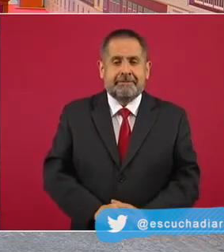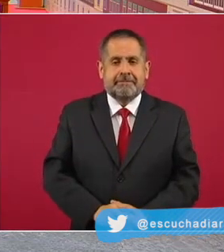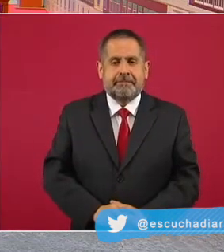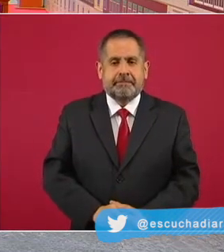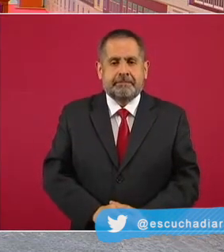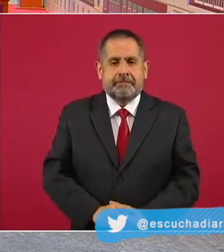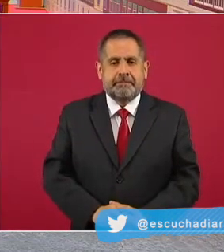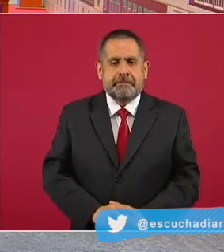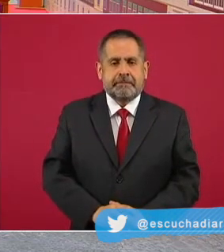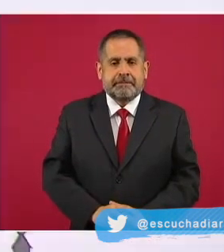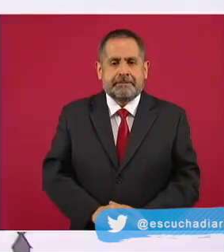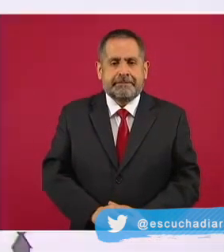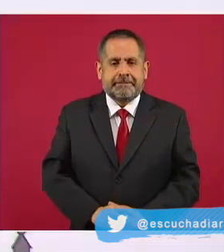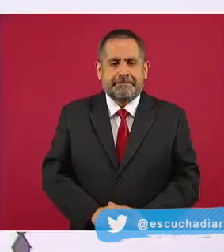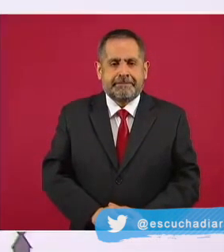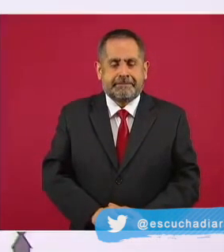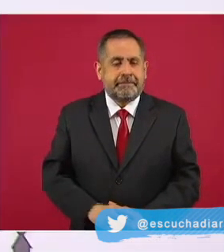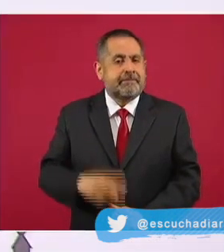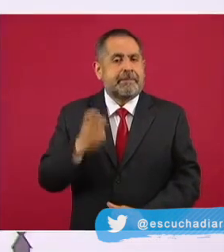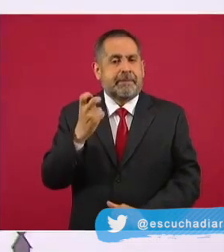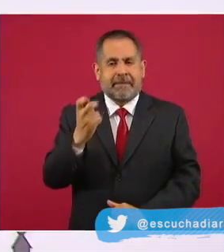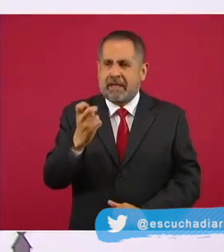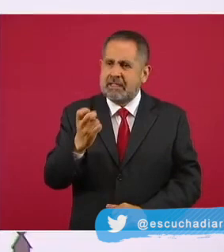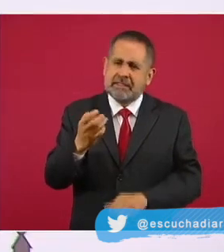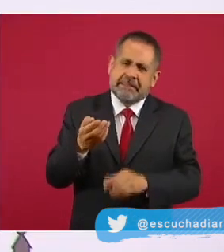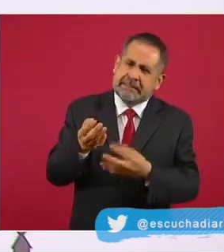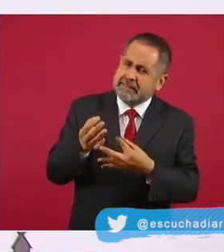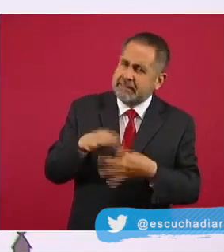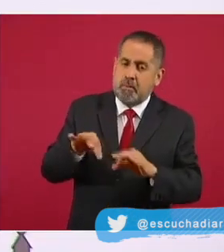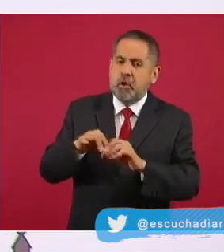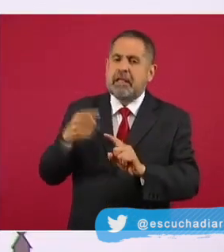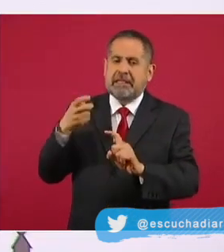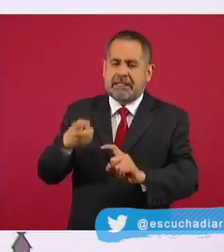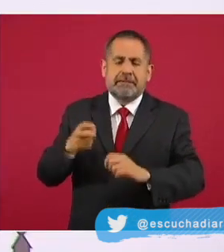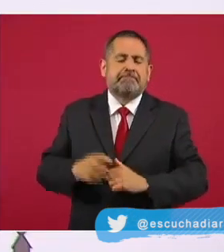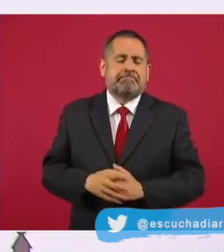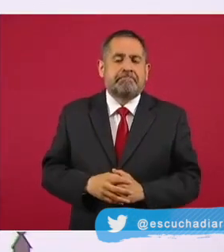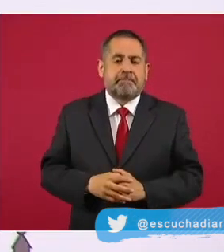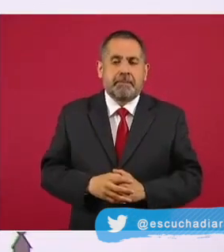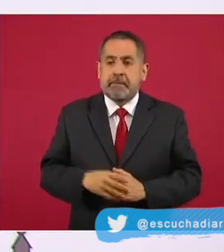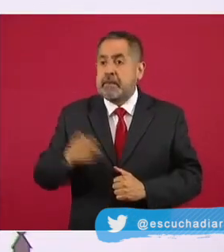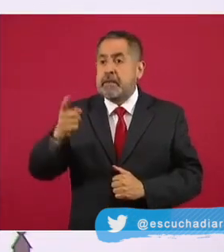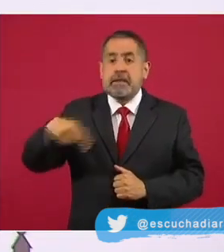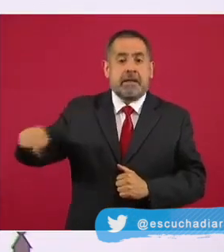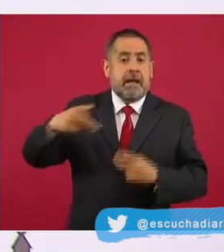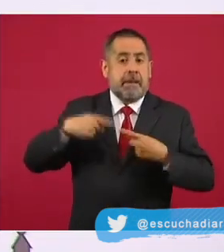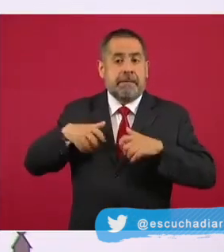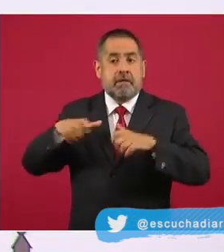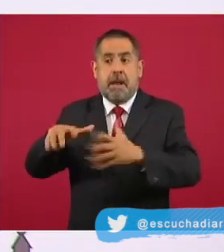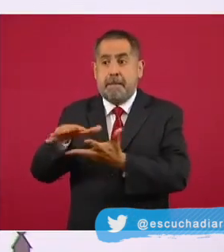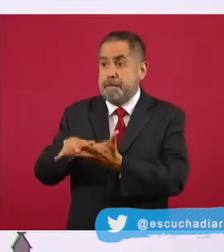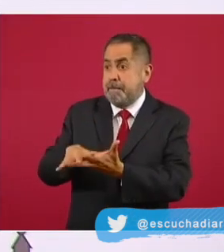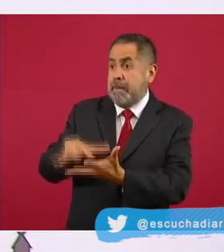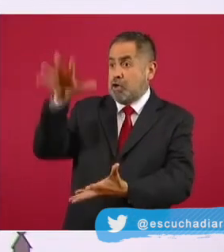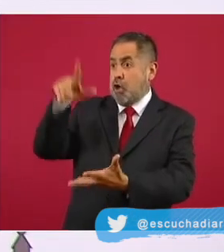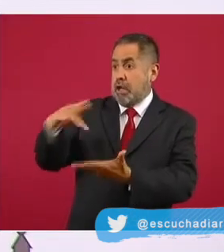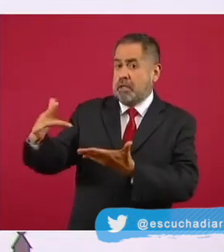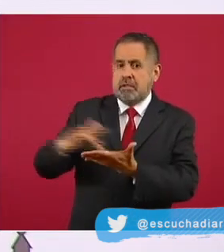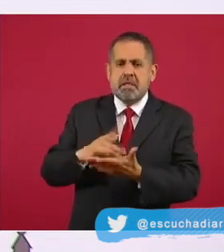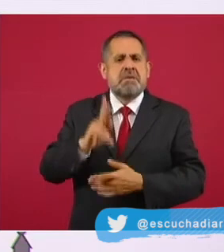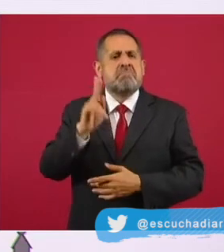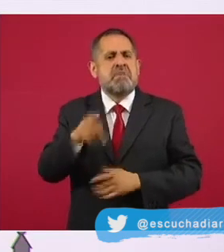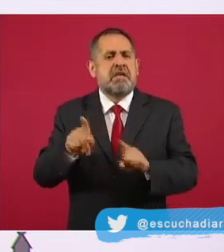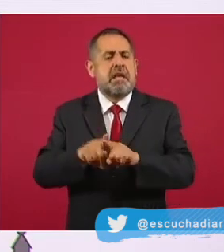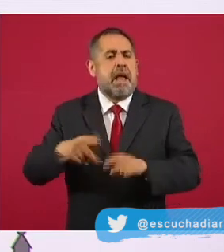Eso es lo fundamental, el apoyo de la mayoría del pueblo. Como decía el